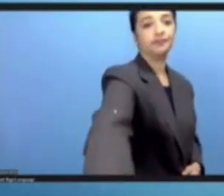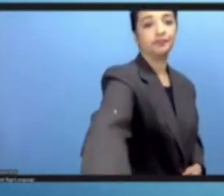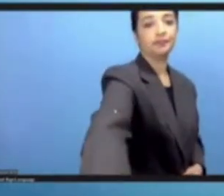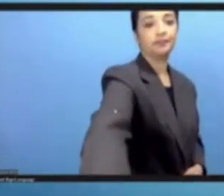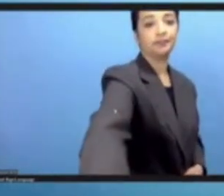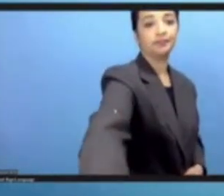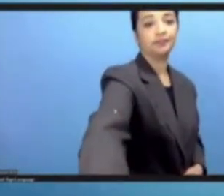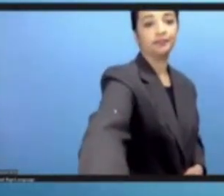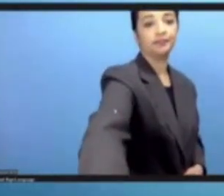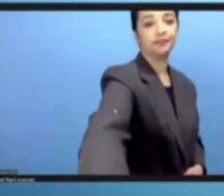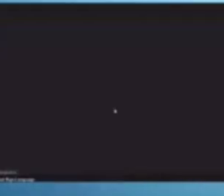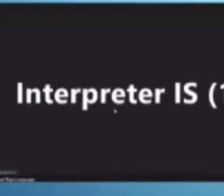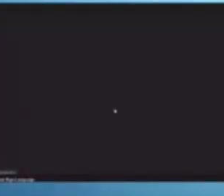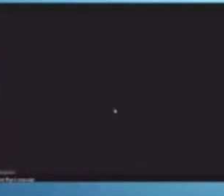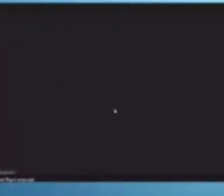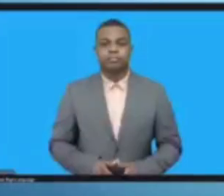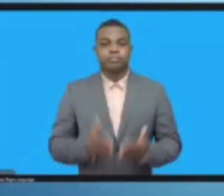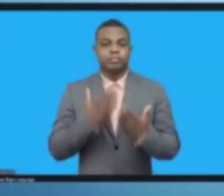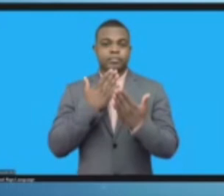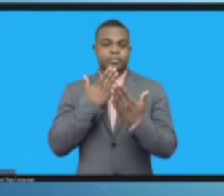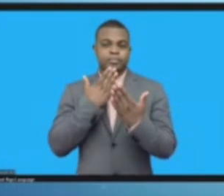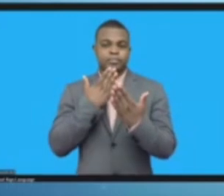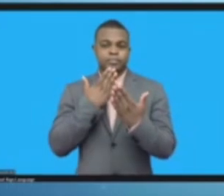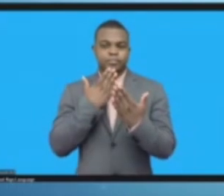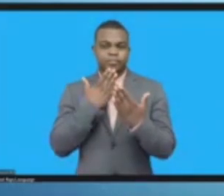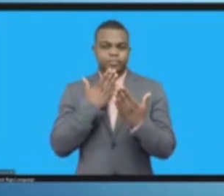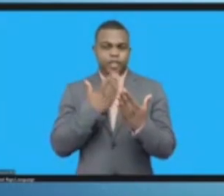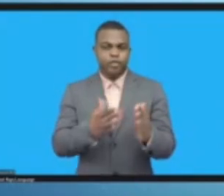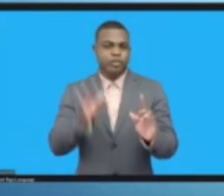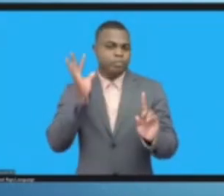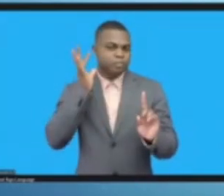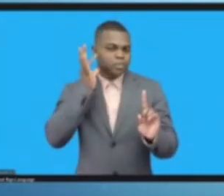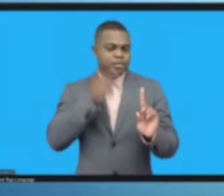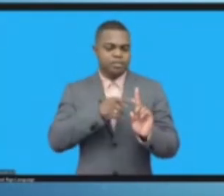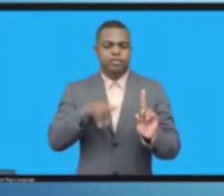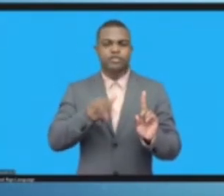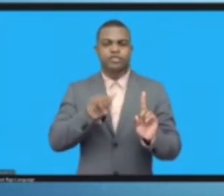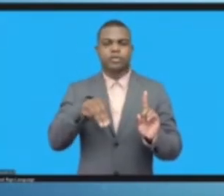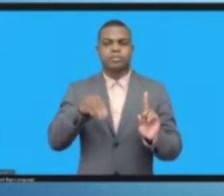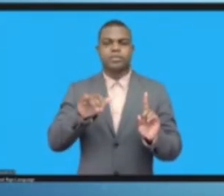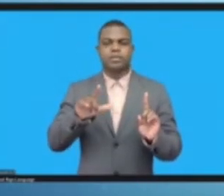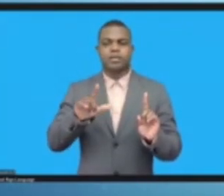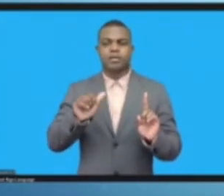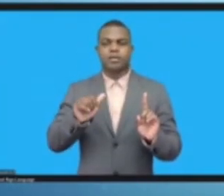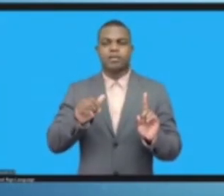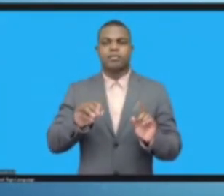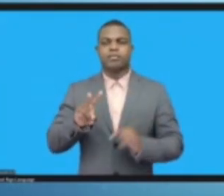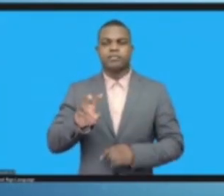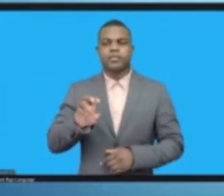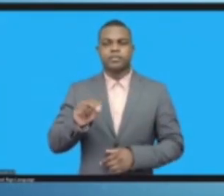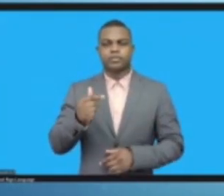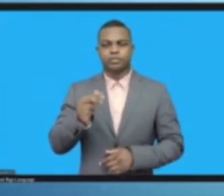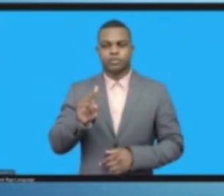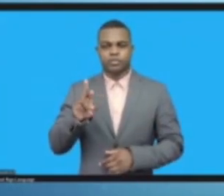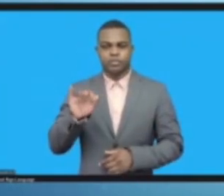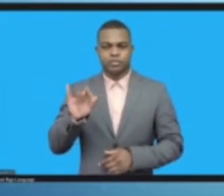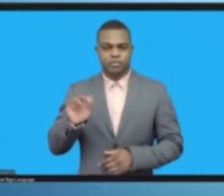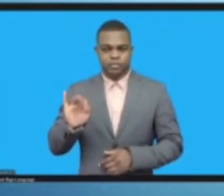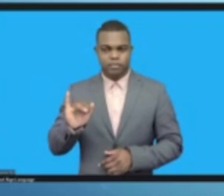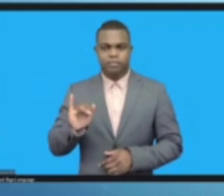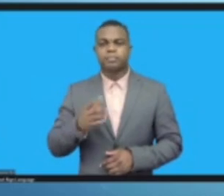señor masango muchas gracias señorita venturini creo que esto cierra la reunión de